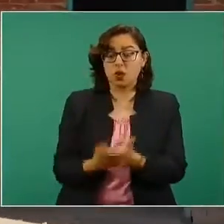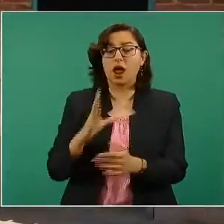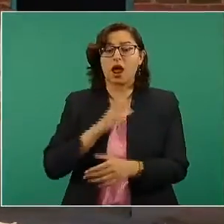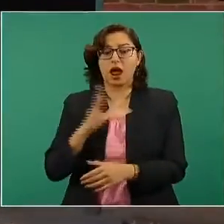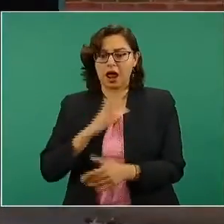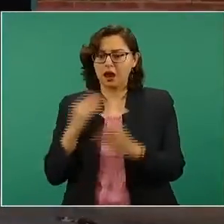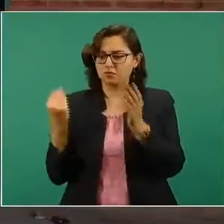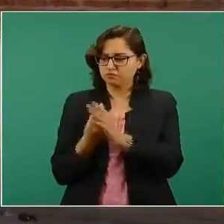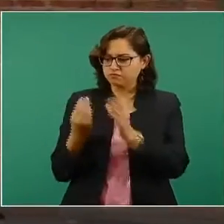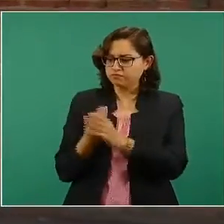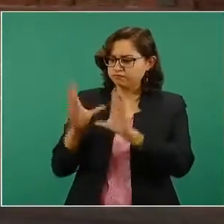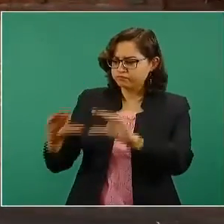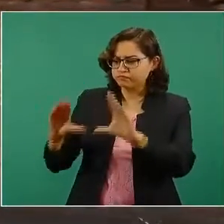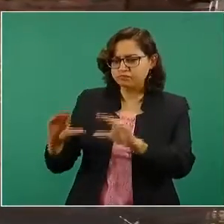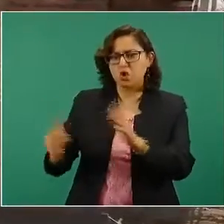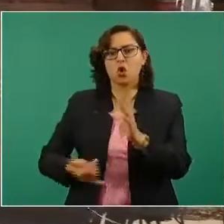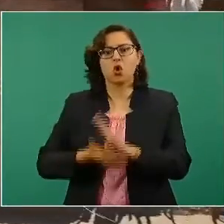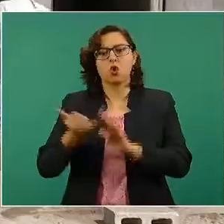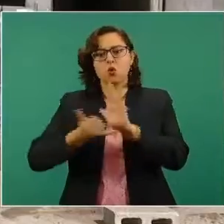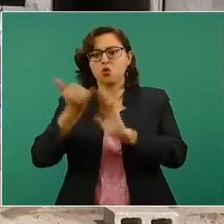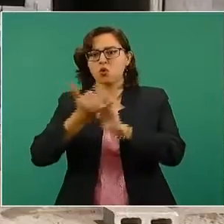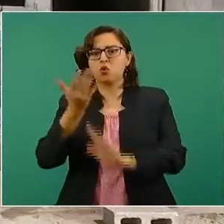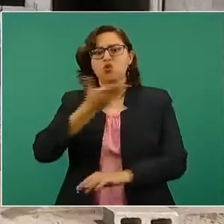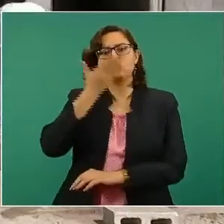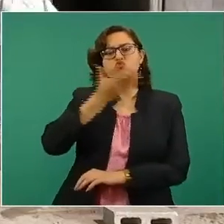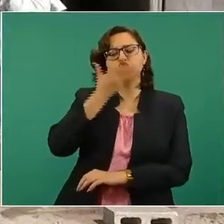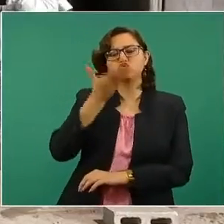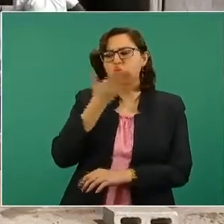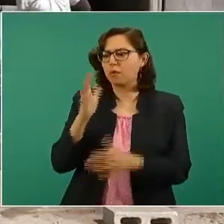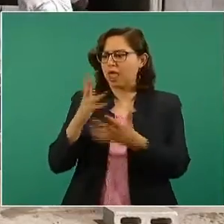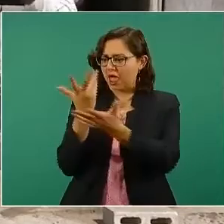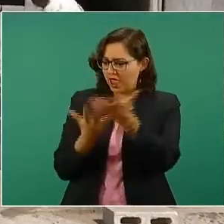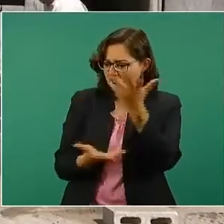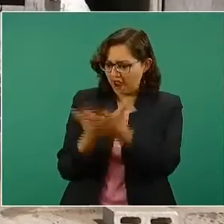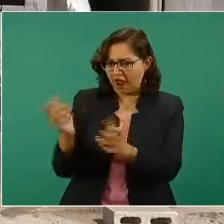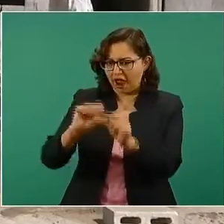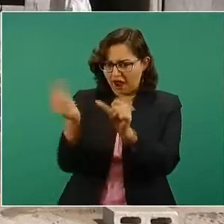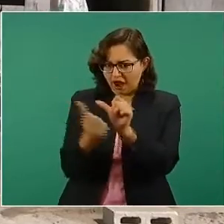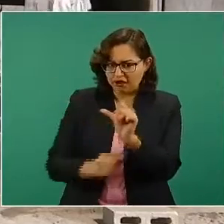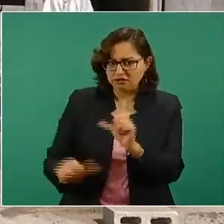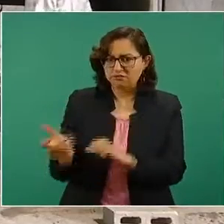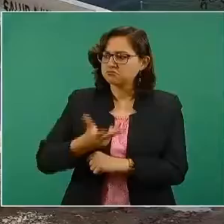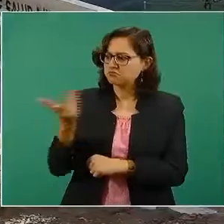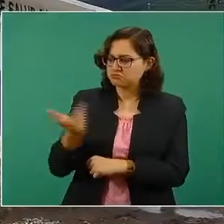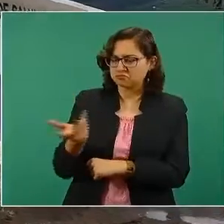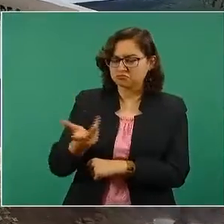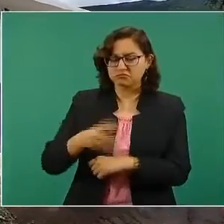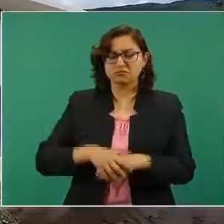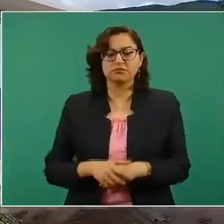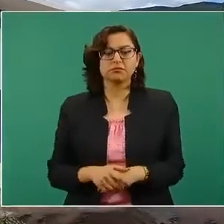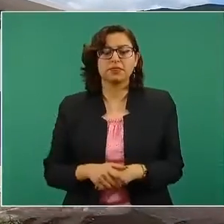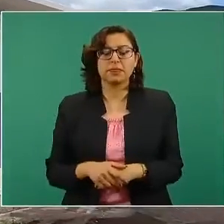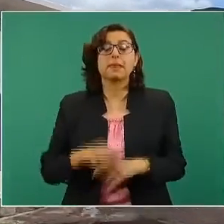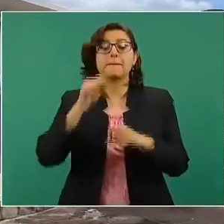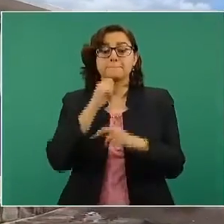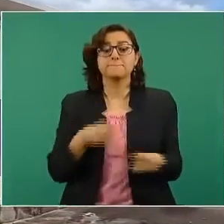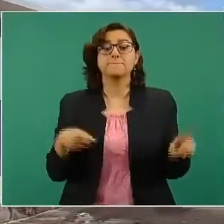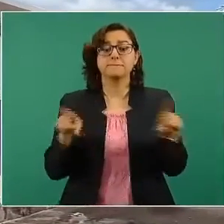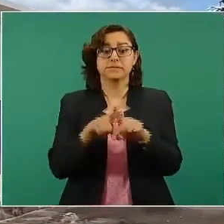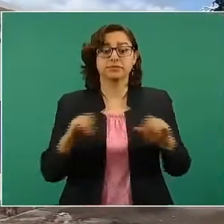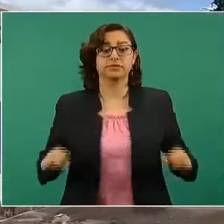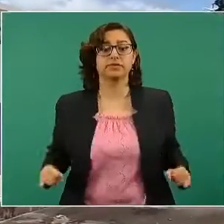las técnicas tradicionales de construcción a técnicos y artesanos de las propias localidades. Por otra parte, el